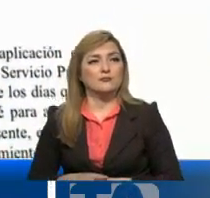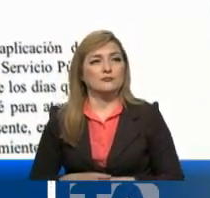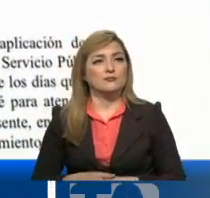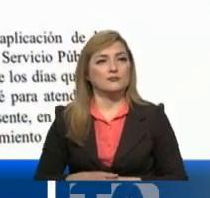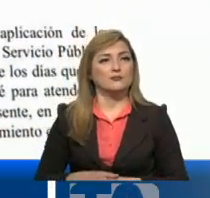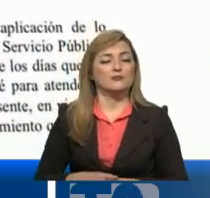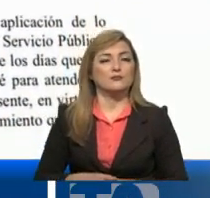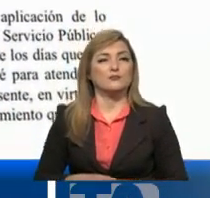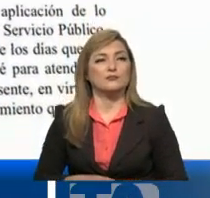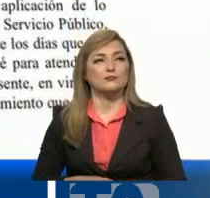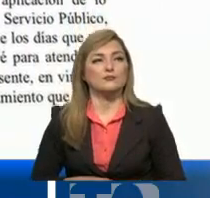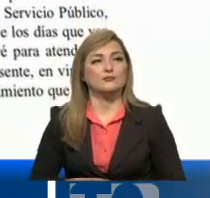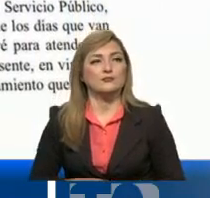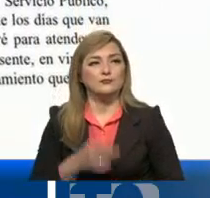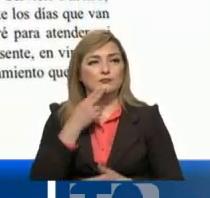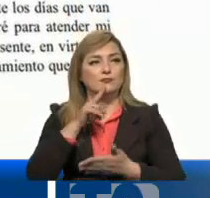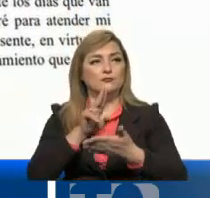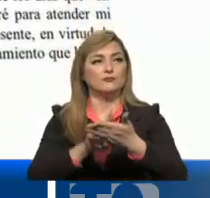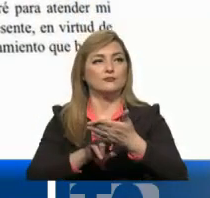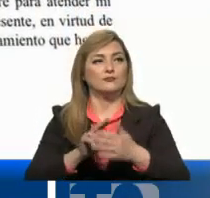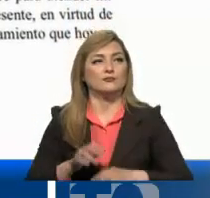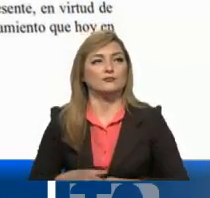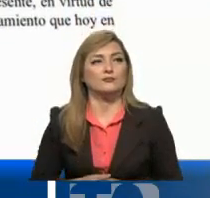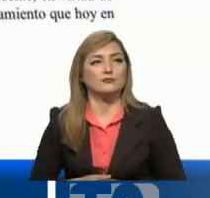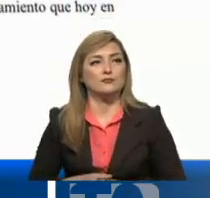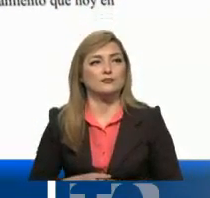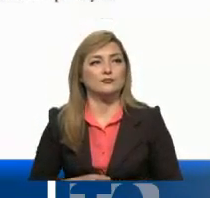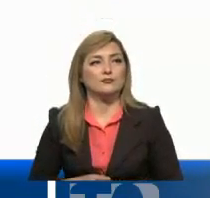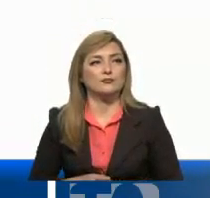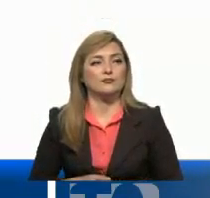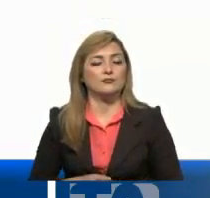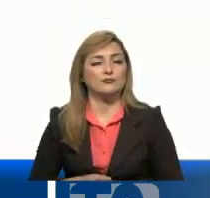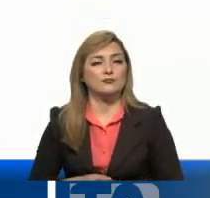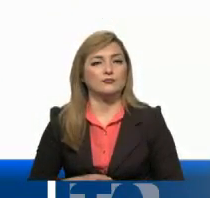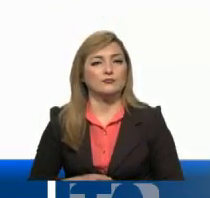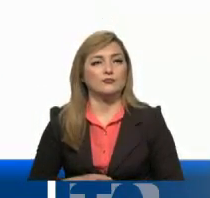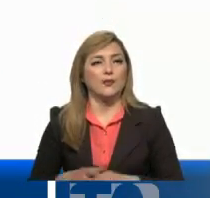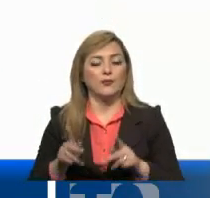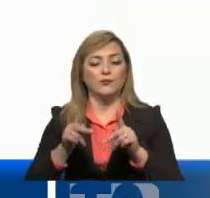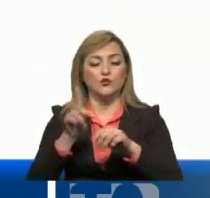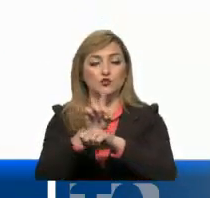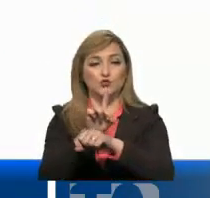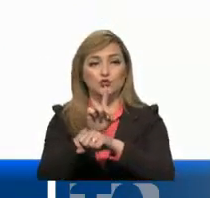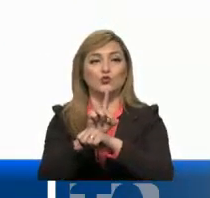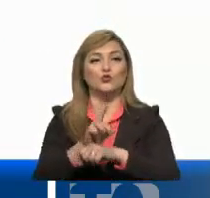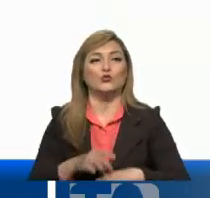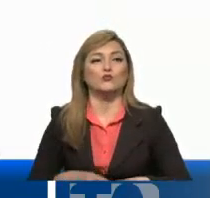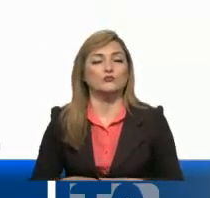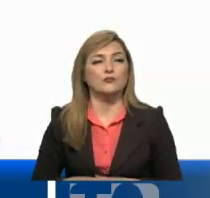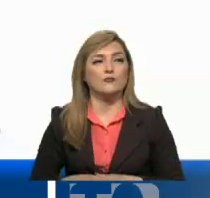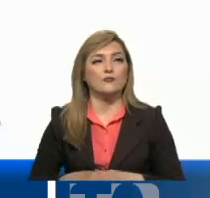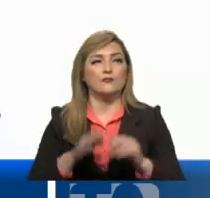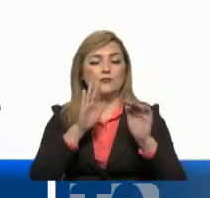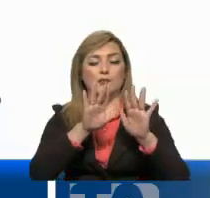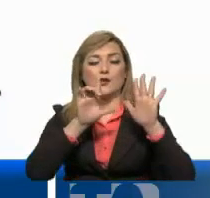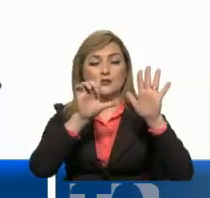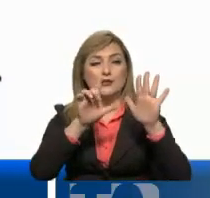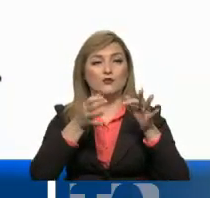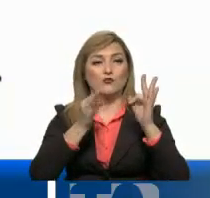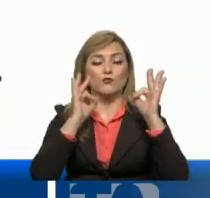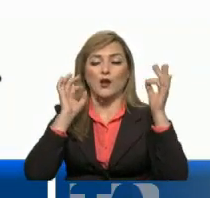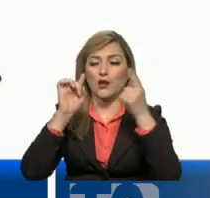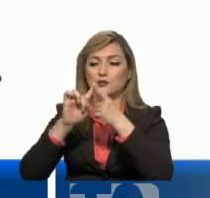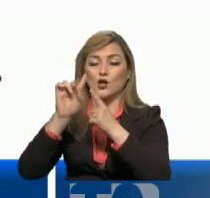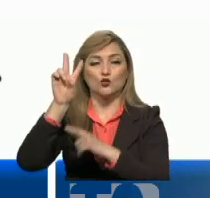a la presidenta Diana Tamaín, por una situación de permiso médico, y se tomará del 17 de febrero